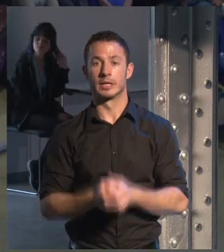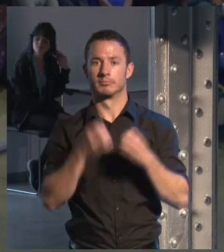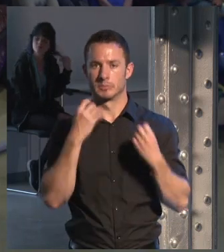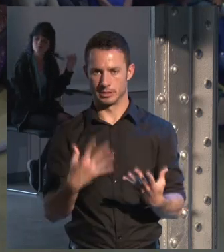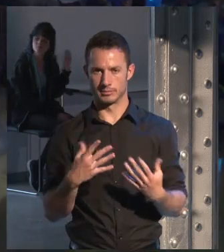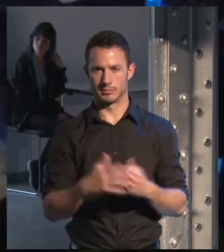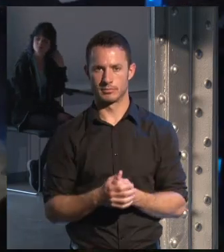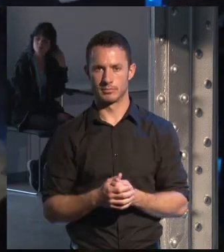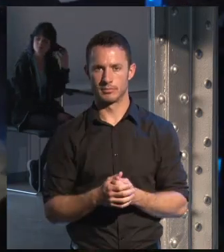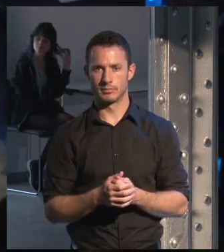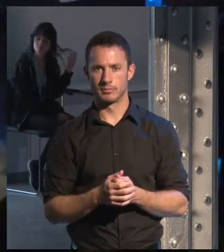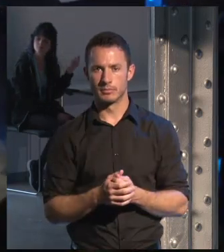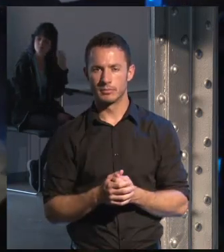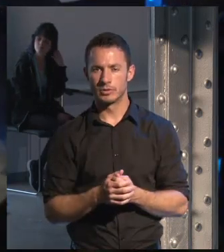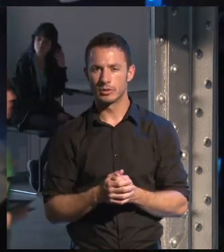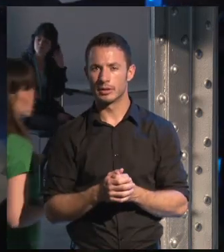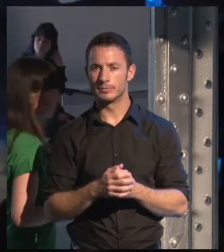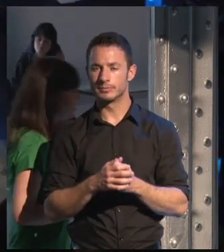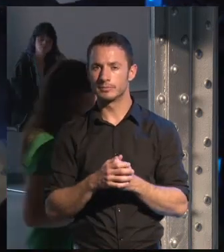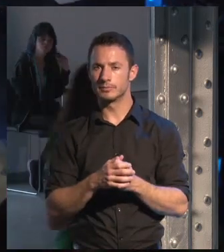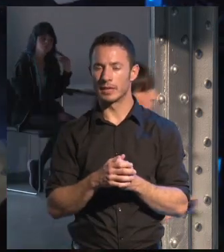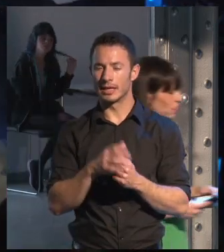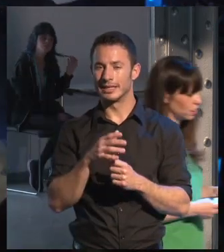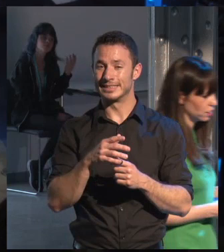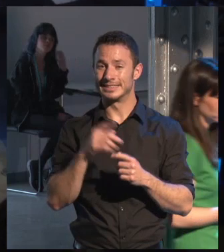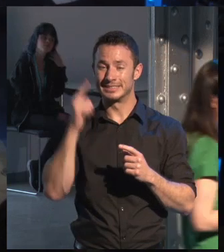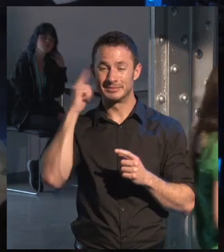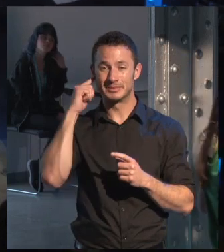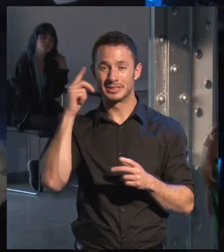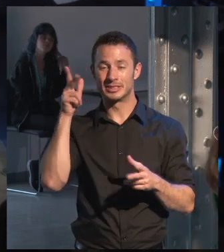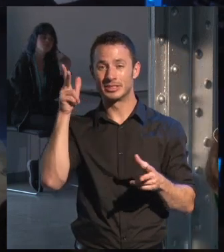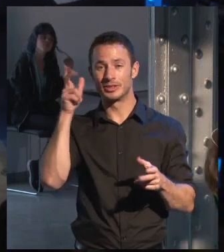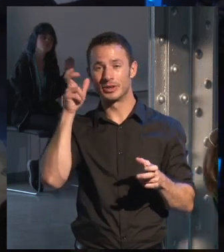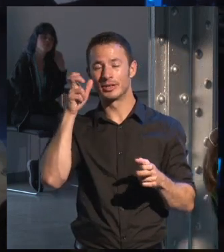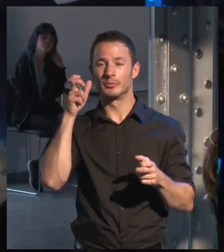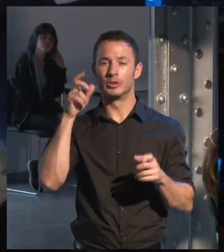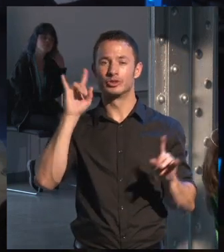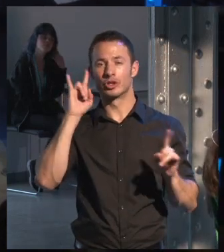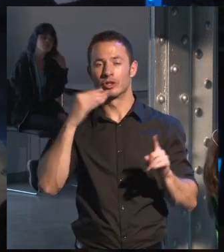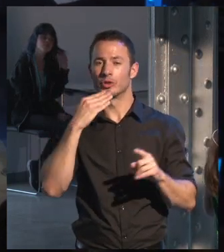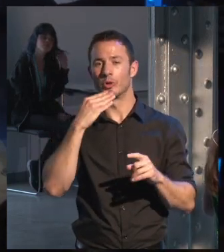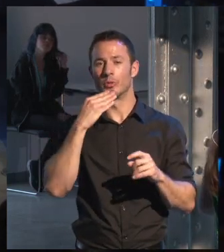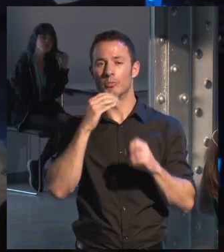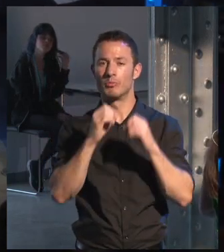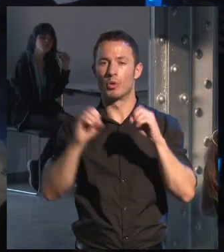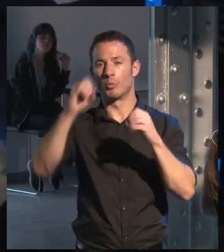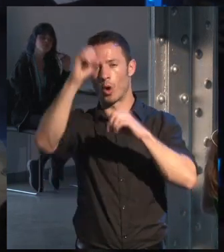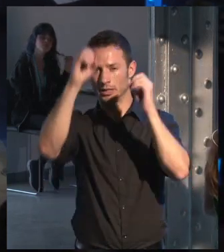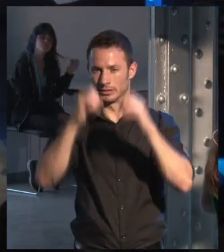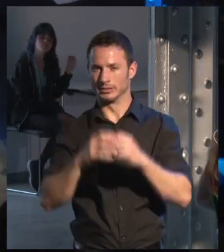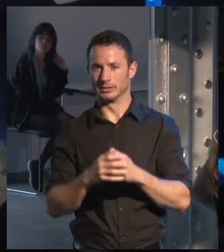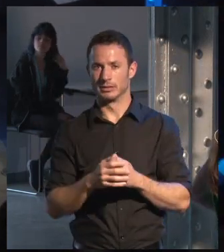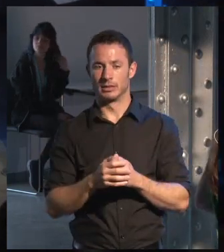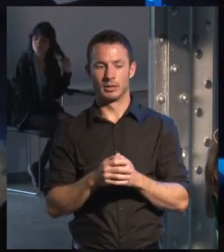Vale. Eso que oís, que se oye... En cada uno de ellos vais a oír un poco el sonido. Eso es como si estuvieras debajo del agua con las burbujitas ahí. Puedes